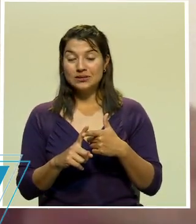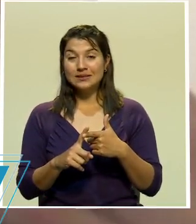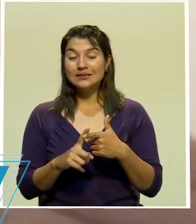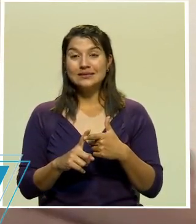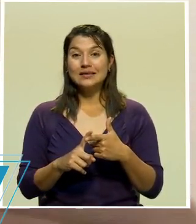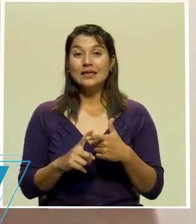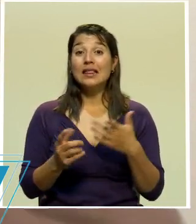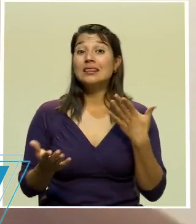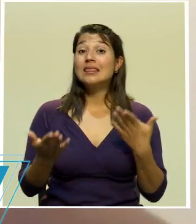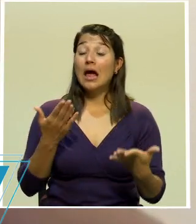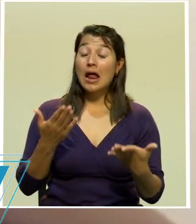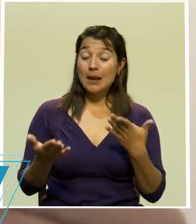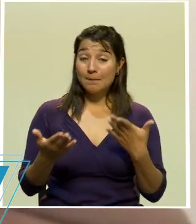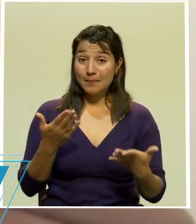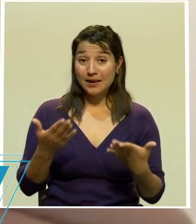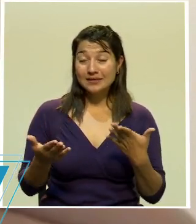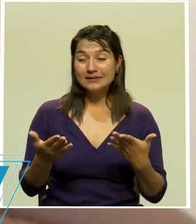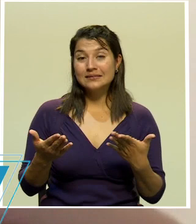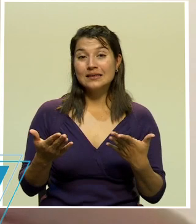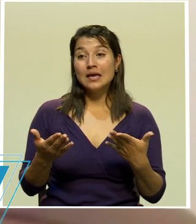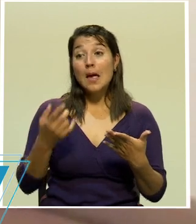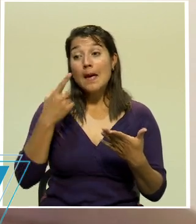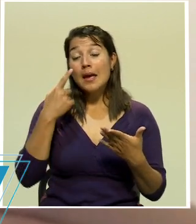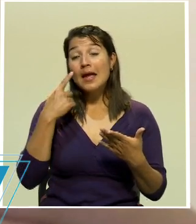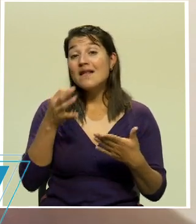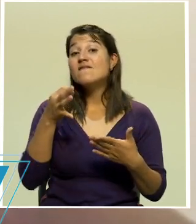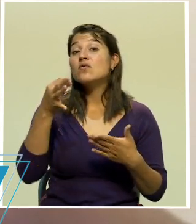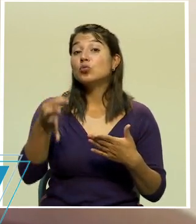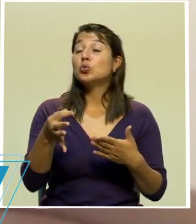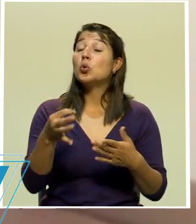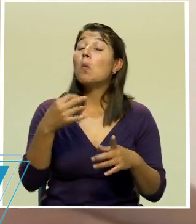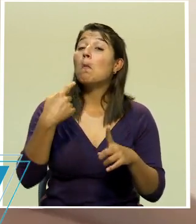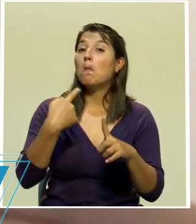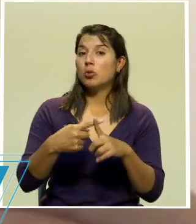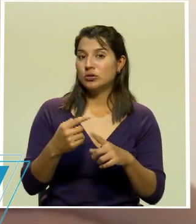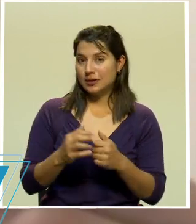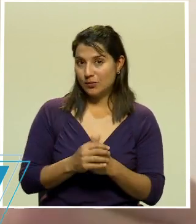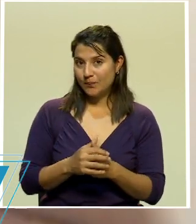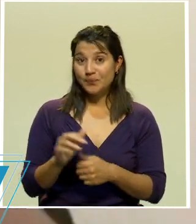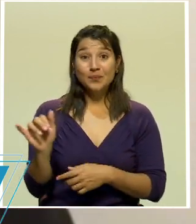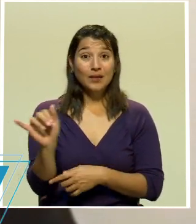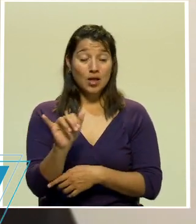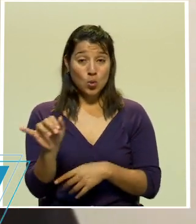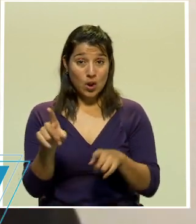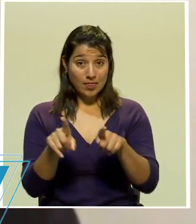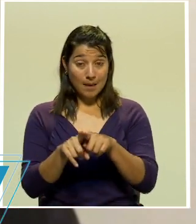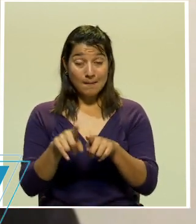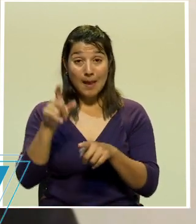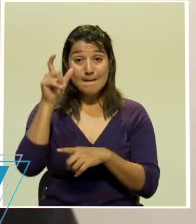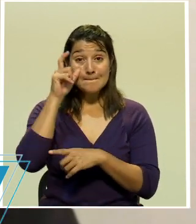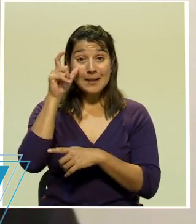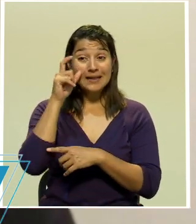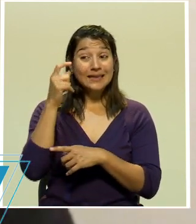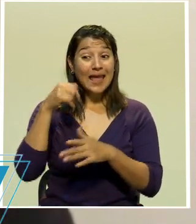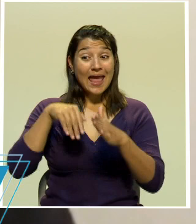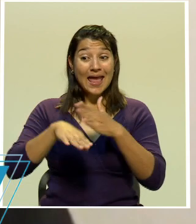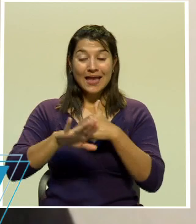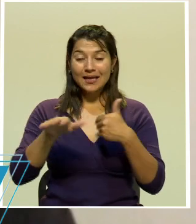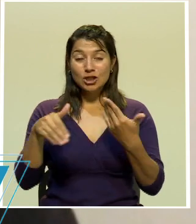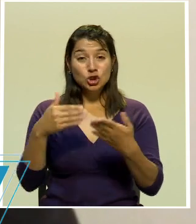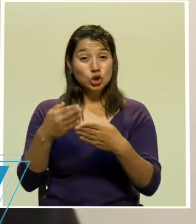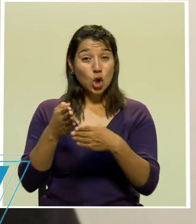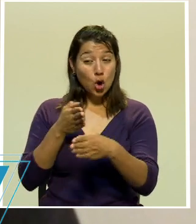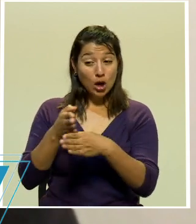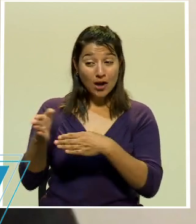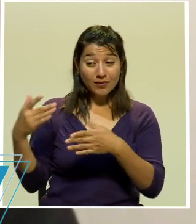querían, quizás a la hora de la hora y en el largo plazo sea positivo. Además, porque Joe Biden, durante toda su carrera, durante